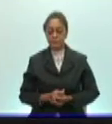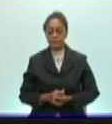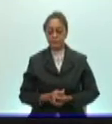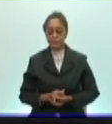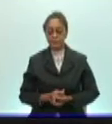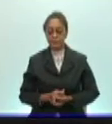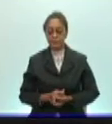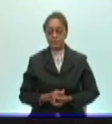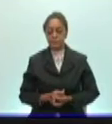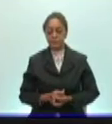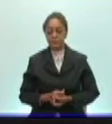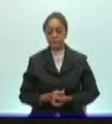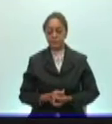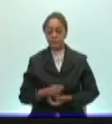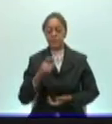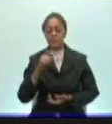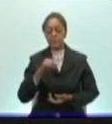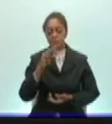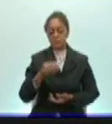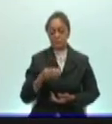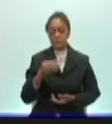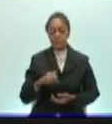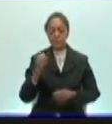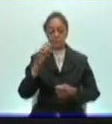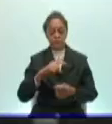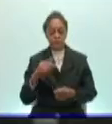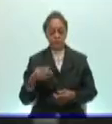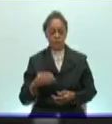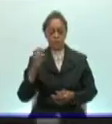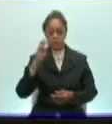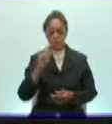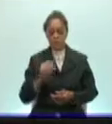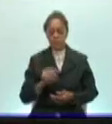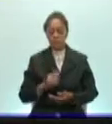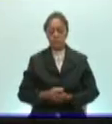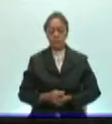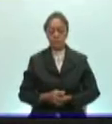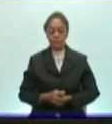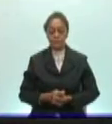24. United Fruit